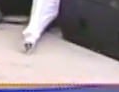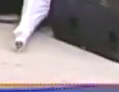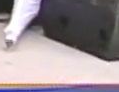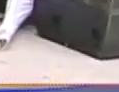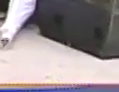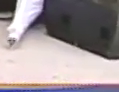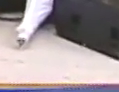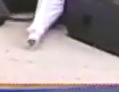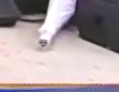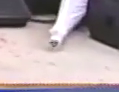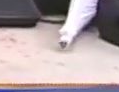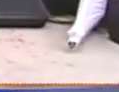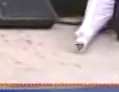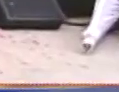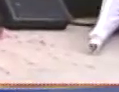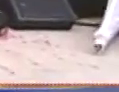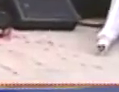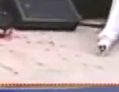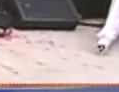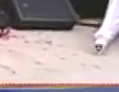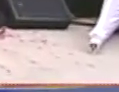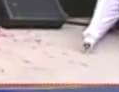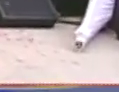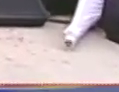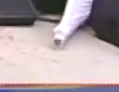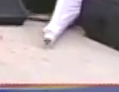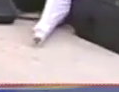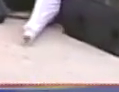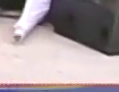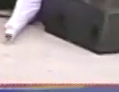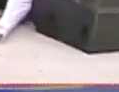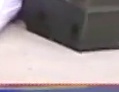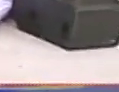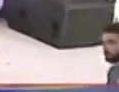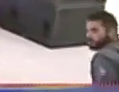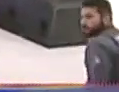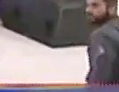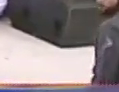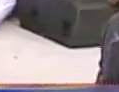pueblo un hogar. Es la gran misión Vivienda Venezuela.